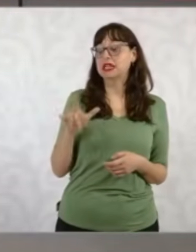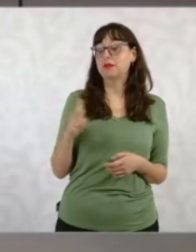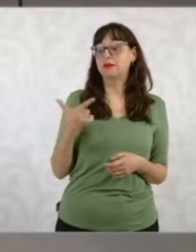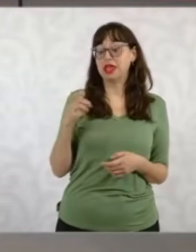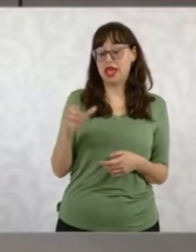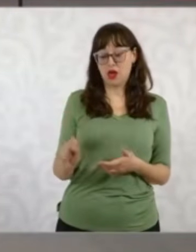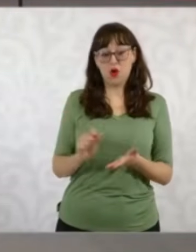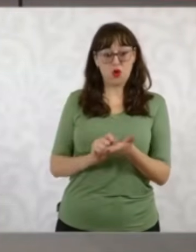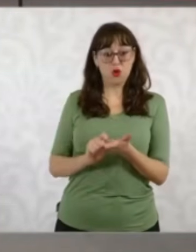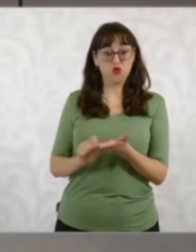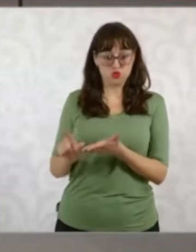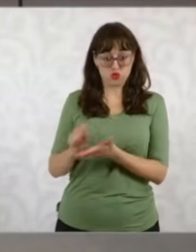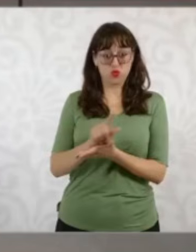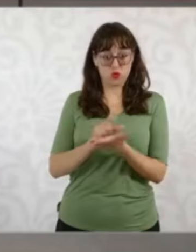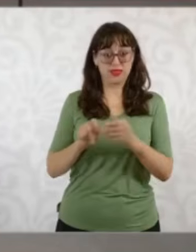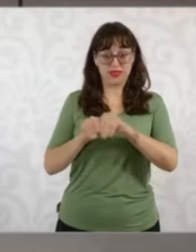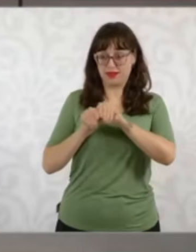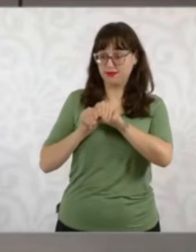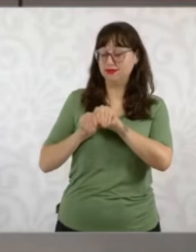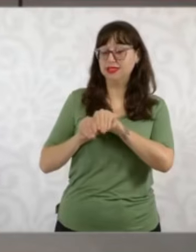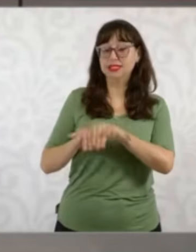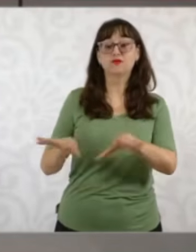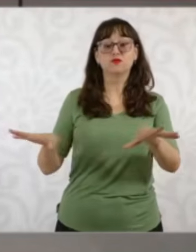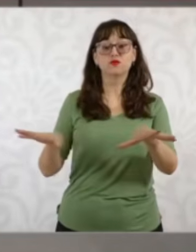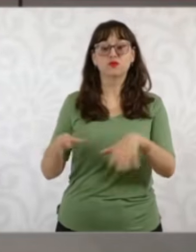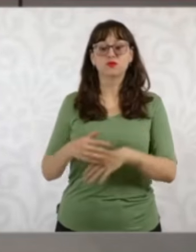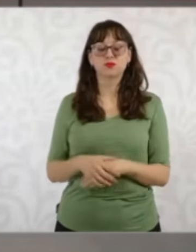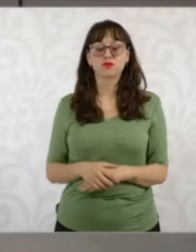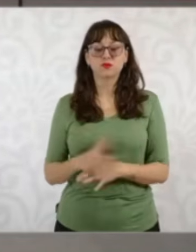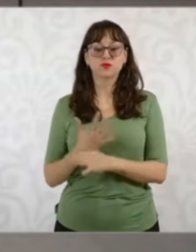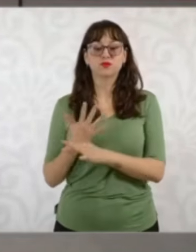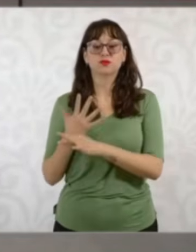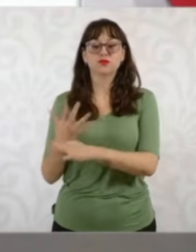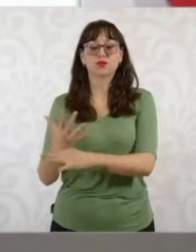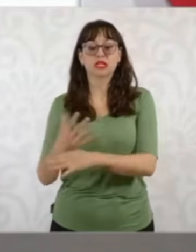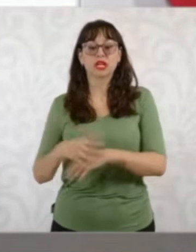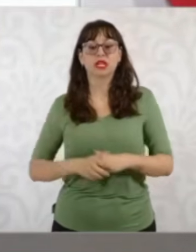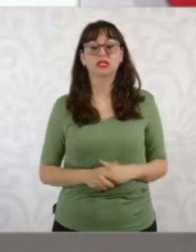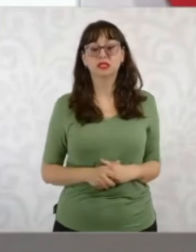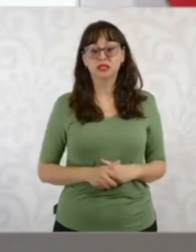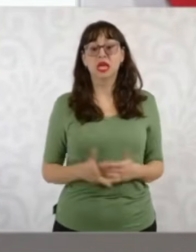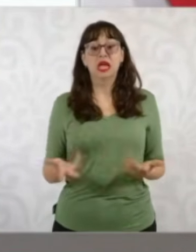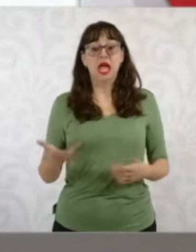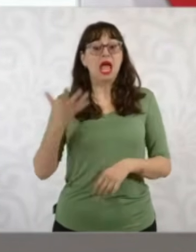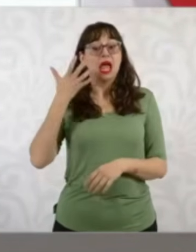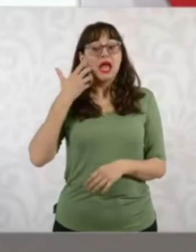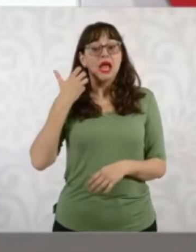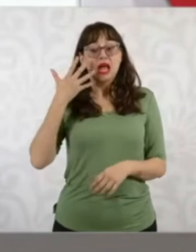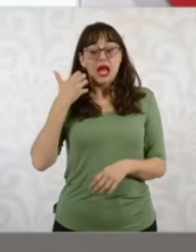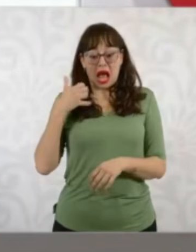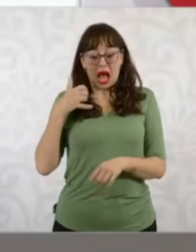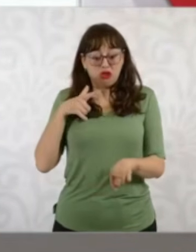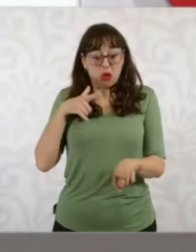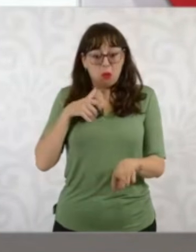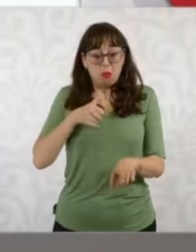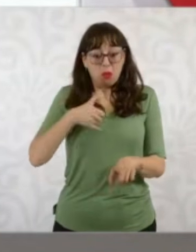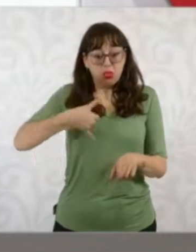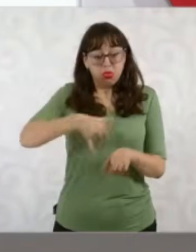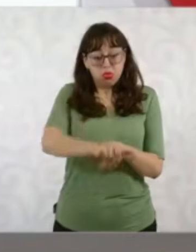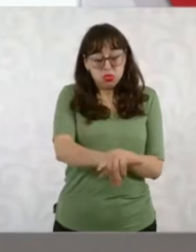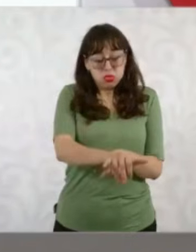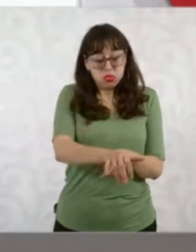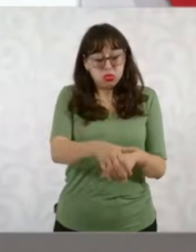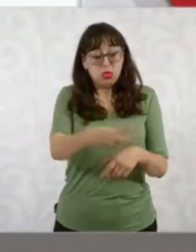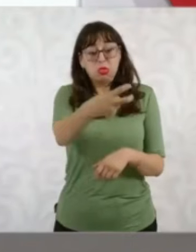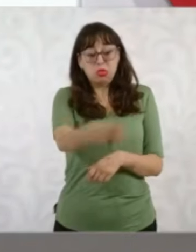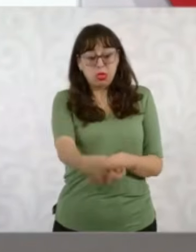pueblo, donde retoma, más allá que dice junta más gente, un gato atropellado, lo que retoma es un tuit